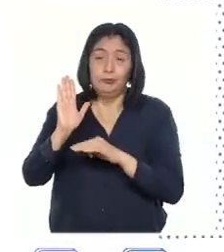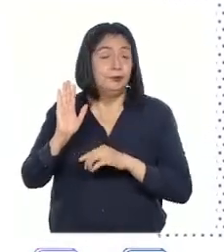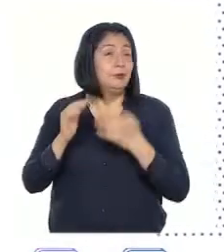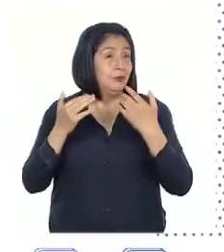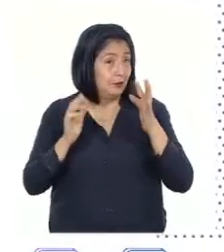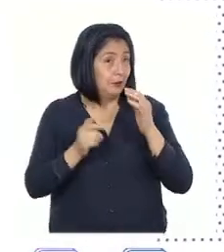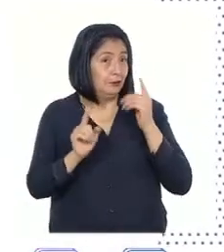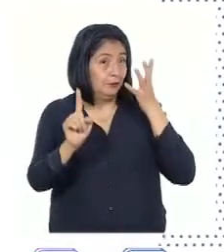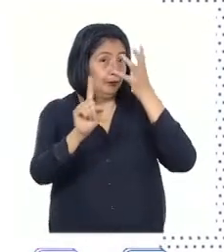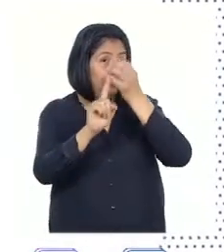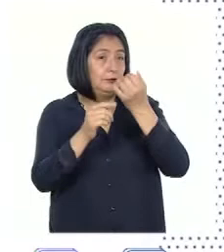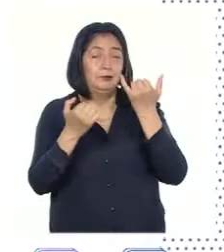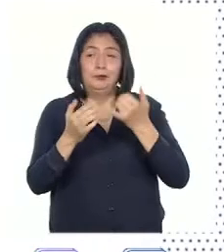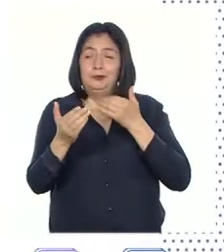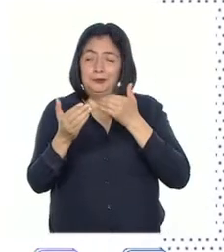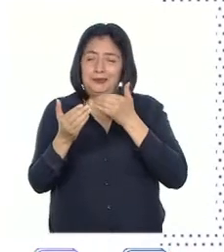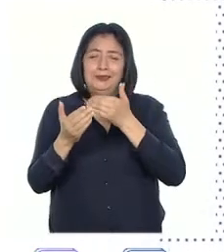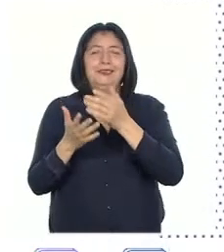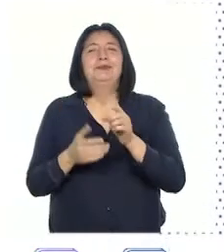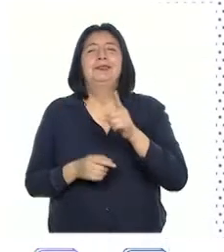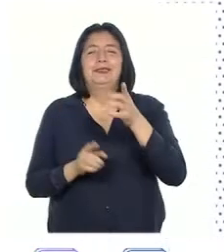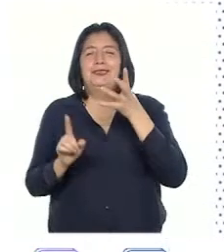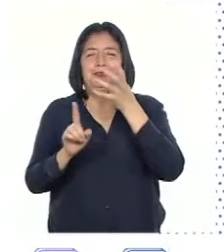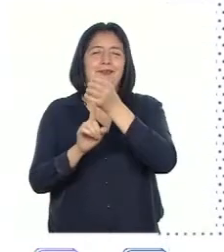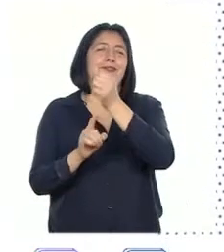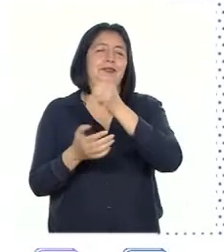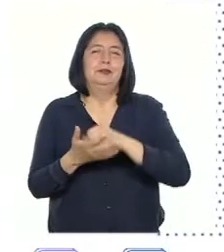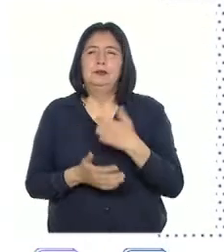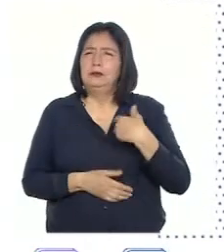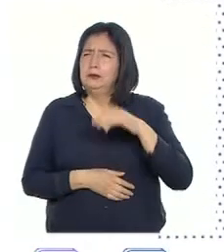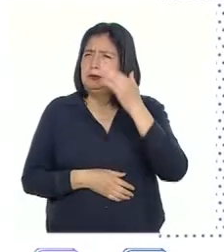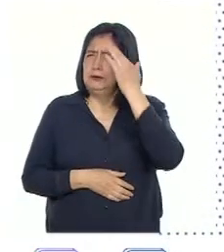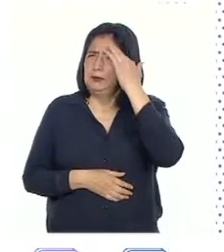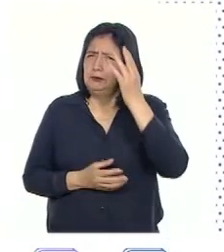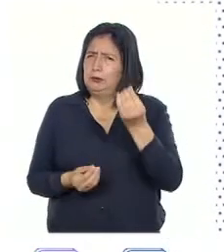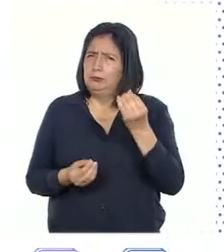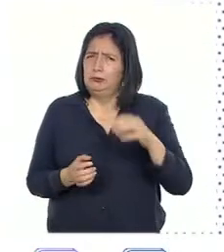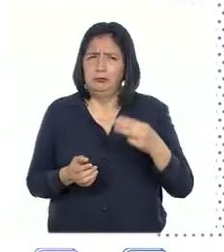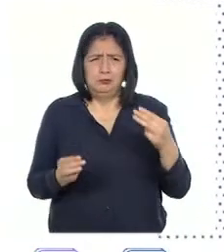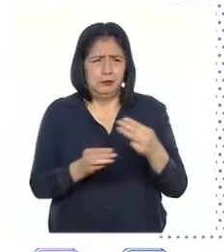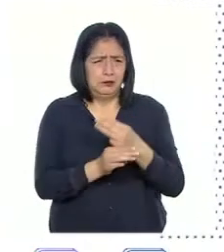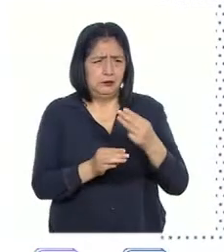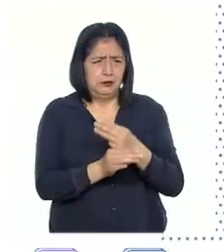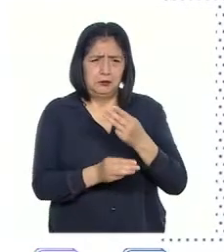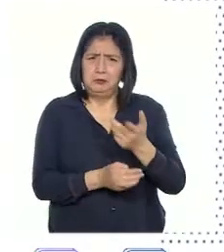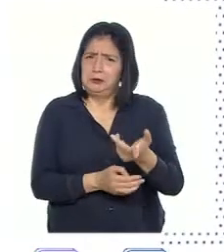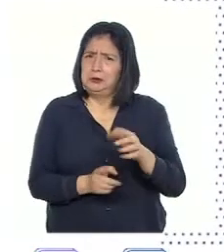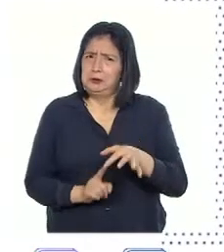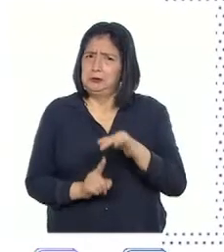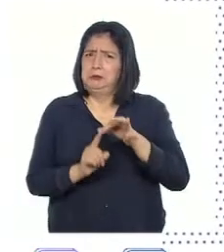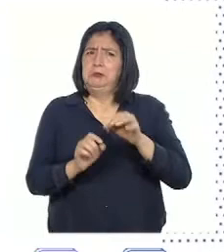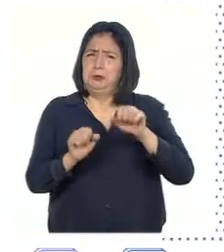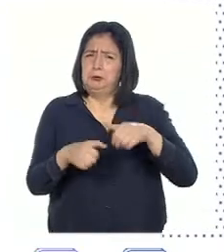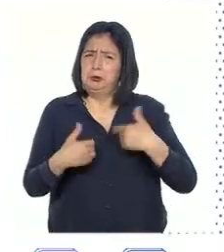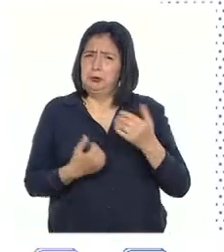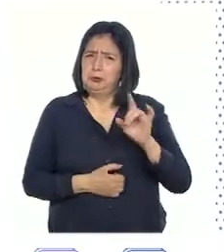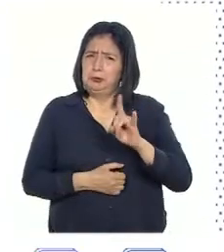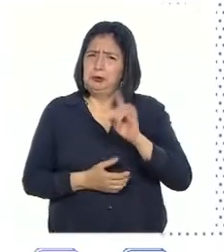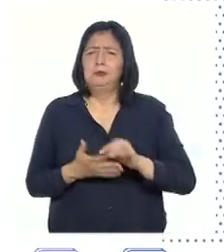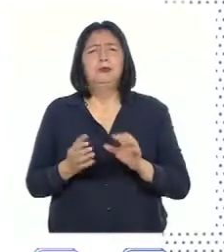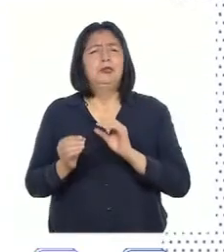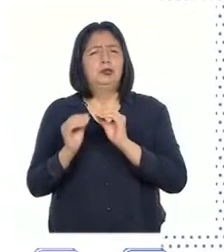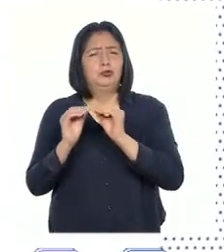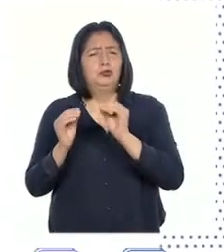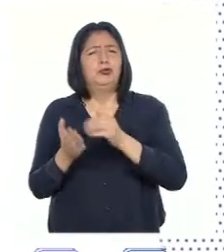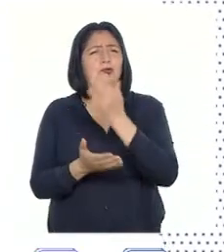reto, hoy nos acercaremos un poco más a la meta al descubrir cómo la matemática puede resultar especialmente útil para resolver